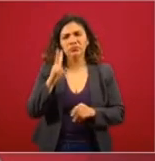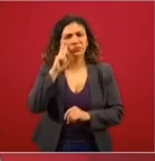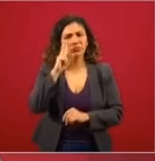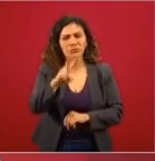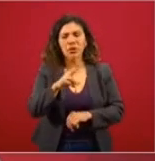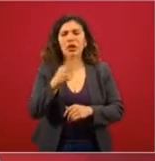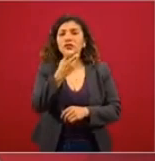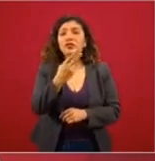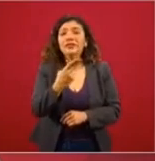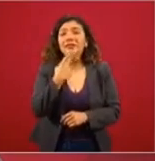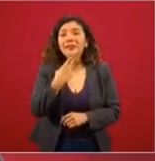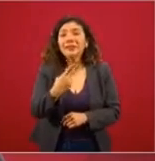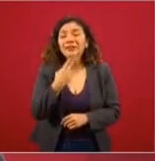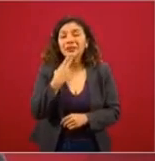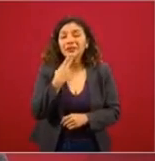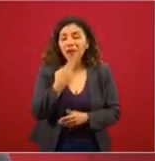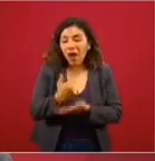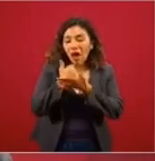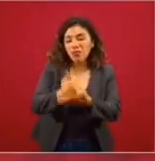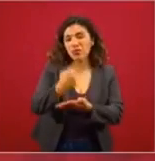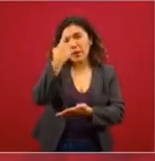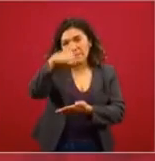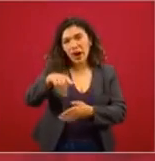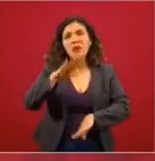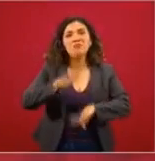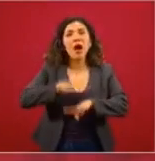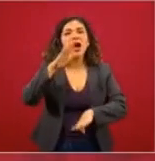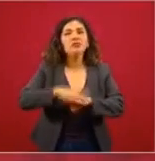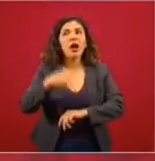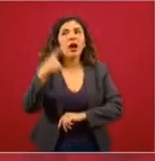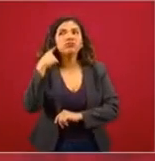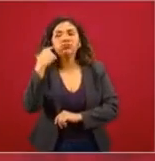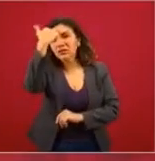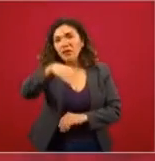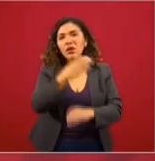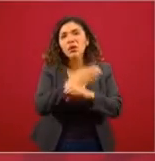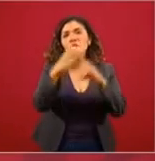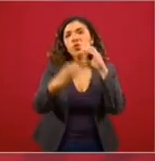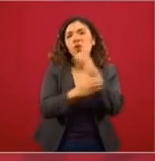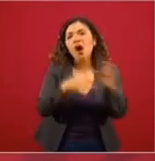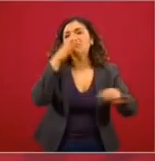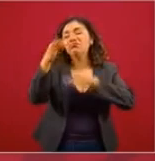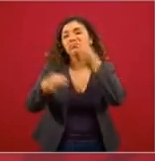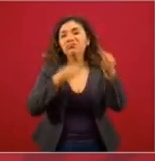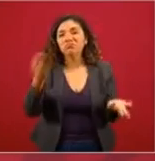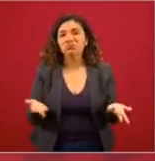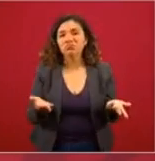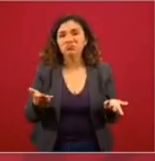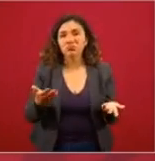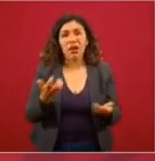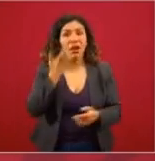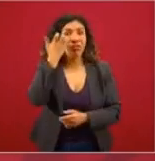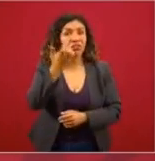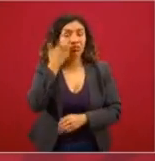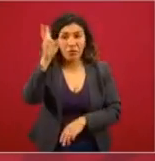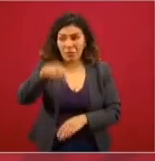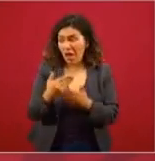pues ayudando a que se ventilen muchas cosas, pues, porque se excedieron,